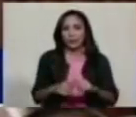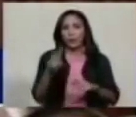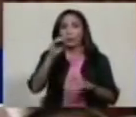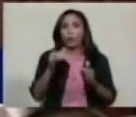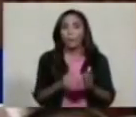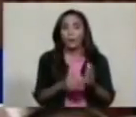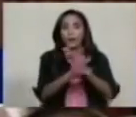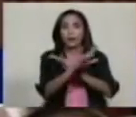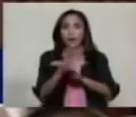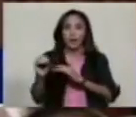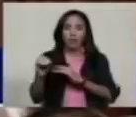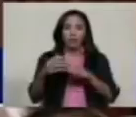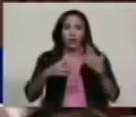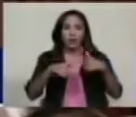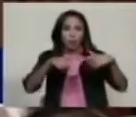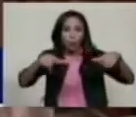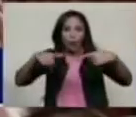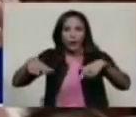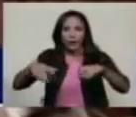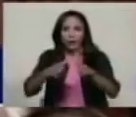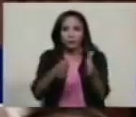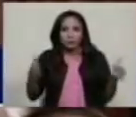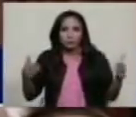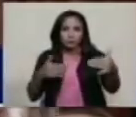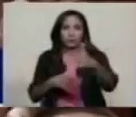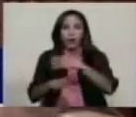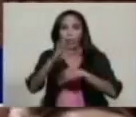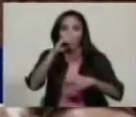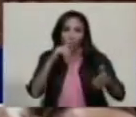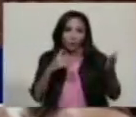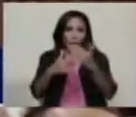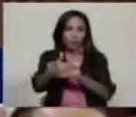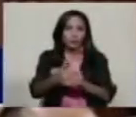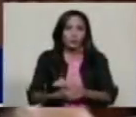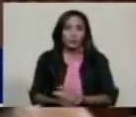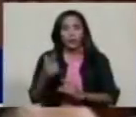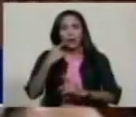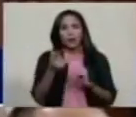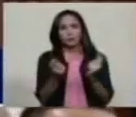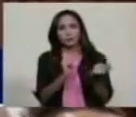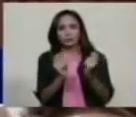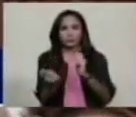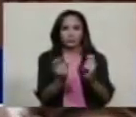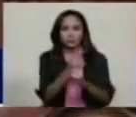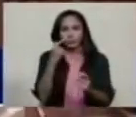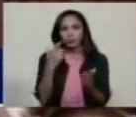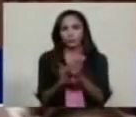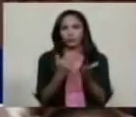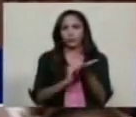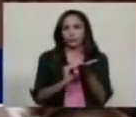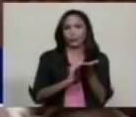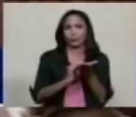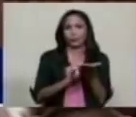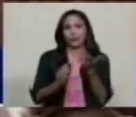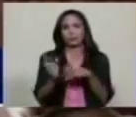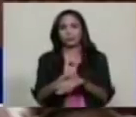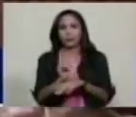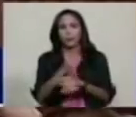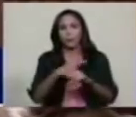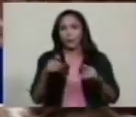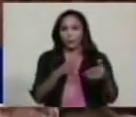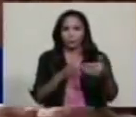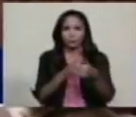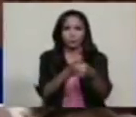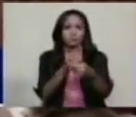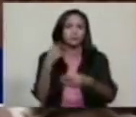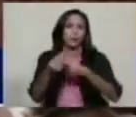2.500 hectáreas interanuales para los próximos 4 años. Hay algunos detalles que tenemos que solventar, pero en el camino estoy seguro de lo que vamos a hacer. Eso